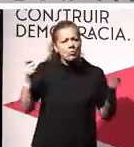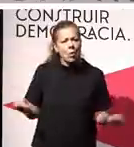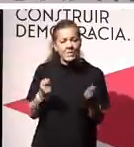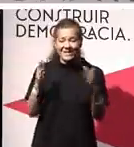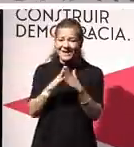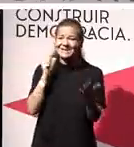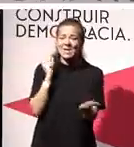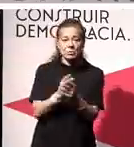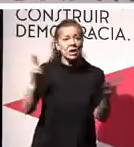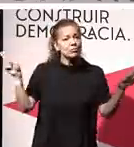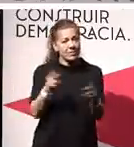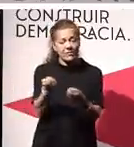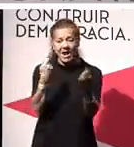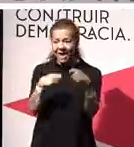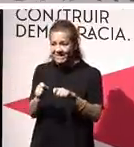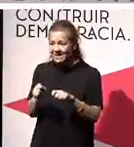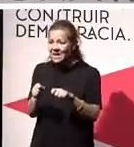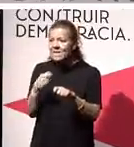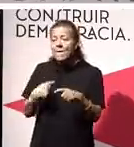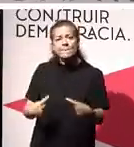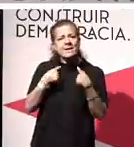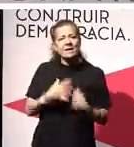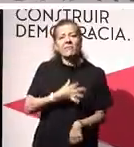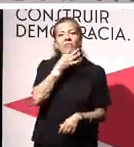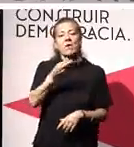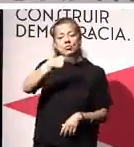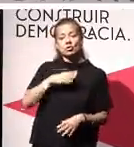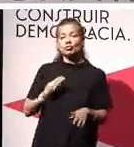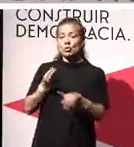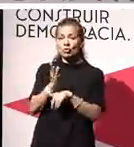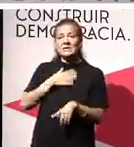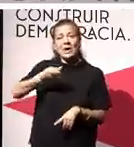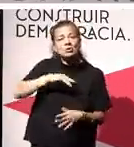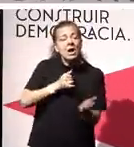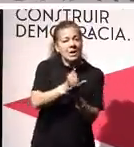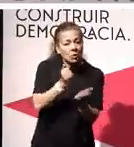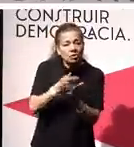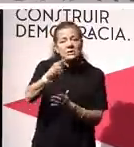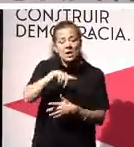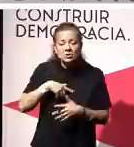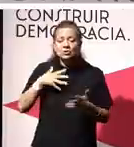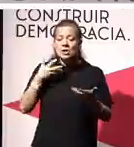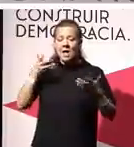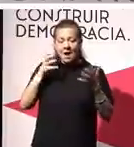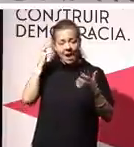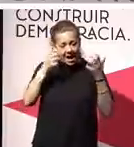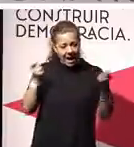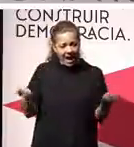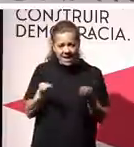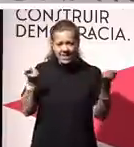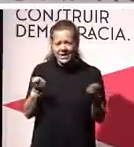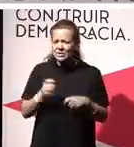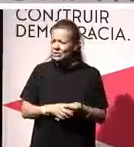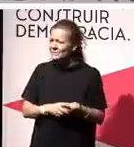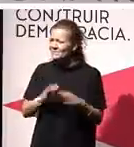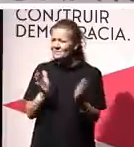casas de apuestas. Hemos prohibido la venta a pérdidas que estaba asfixiando a nuestros productores, a nuestros agricultores y a nuestros ganaderos. Hemos legalizado, compañeros